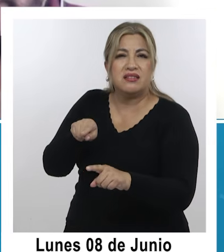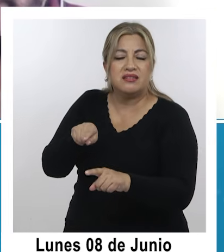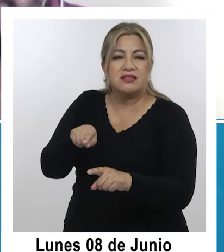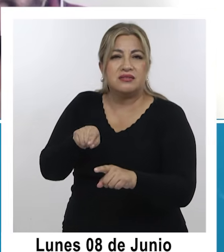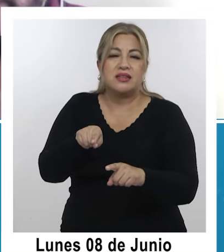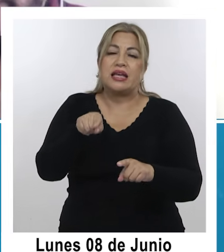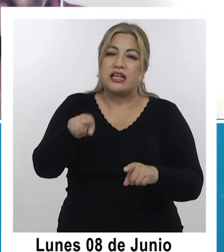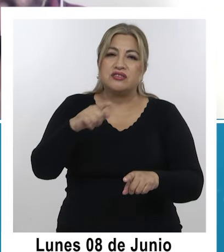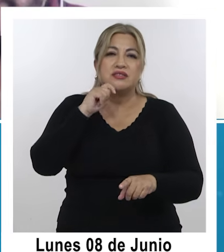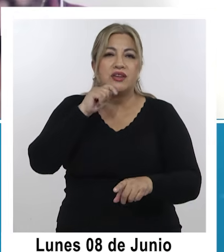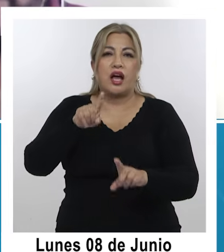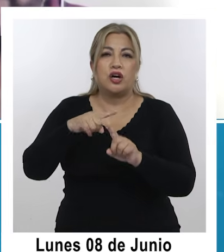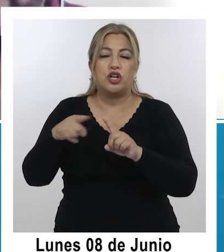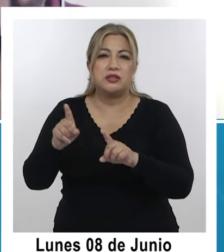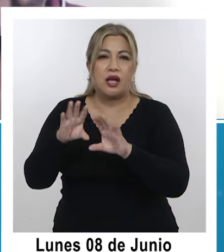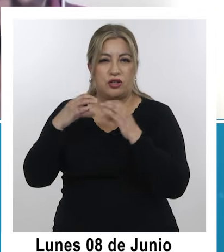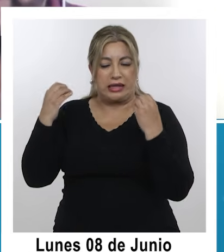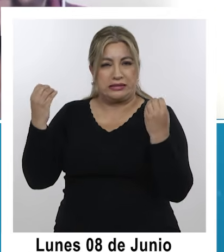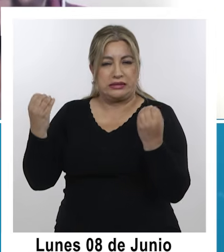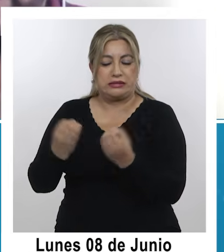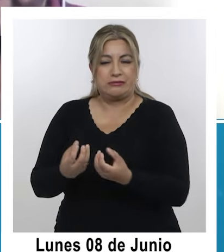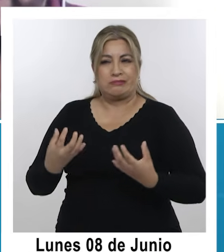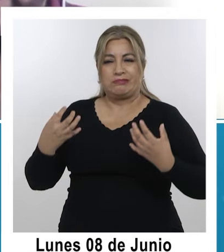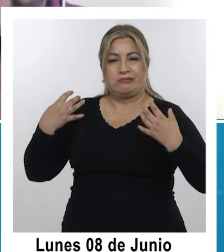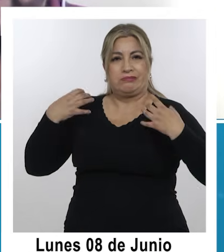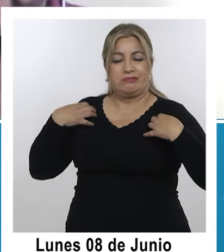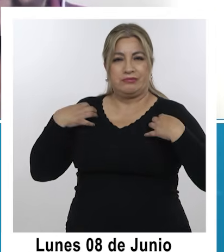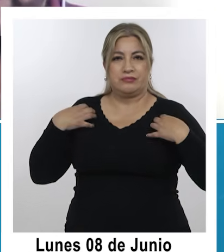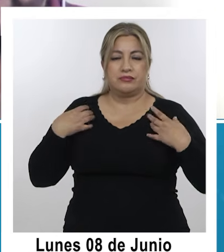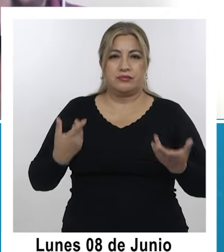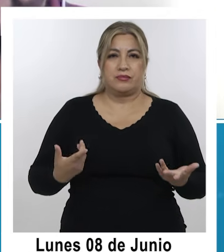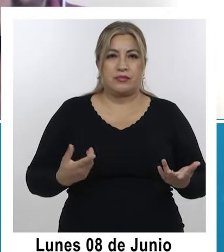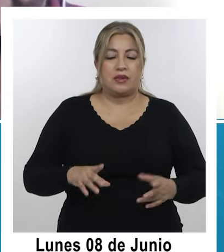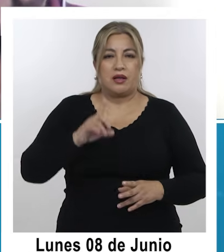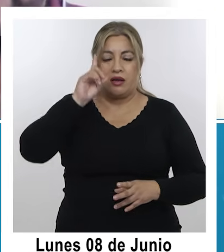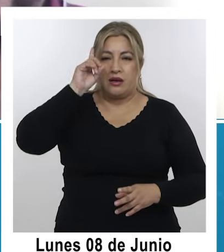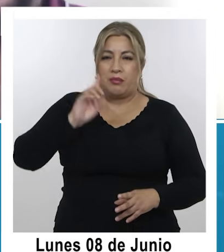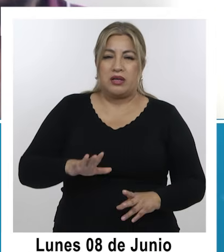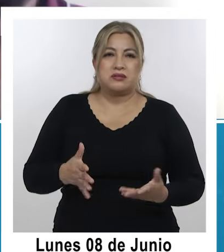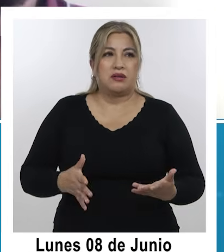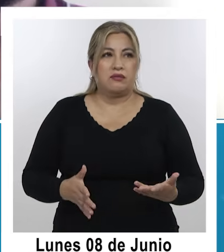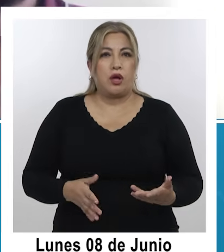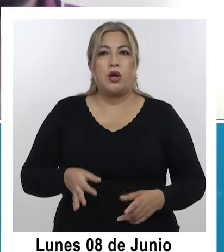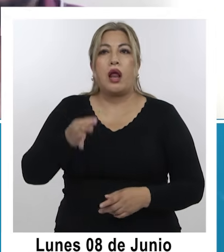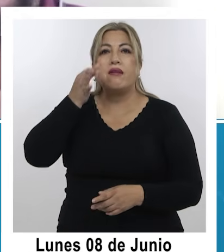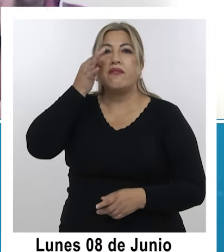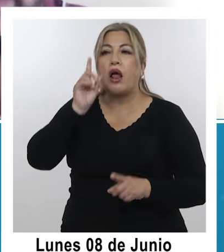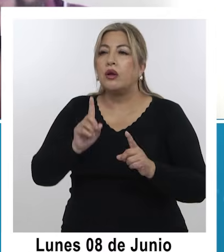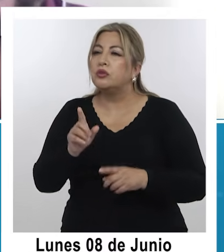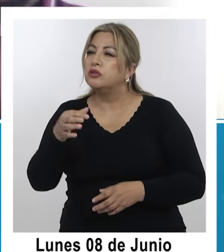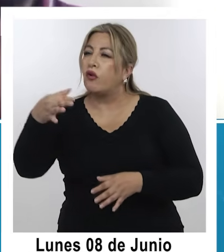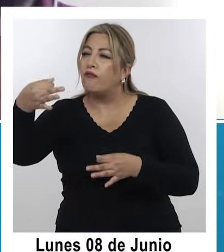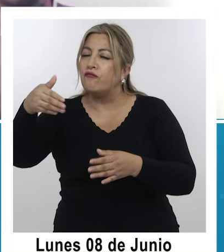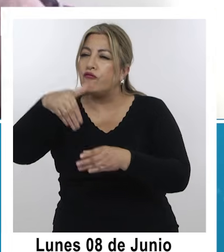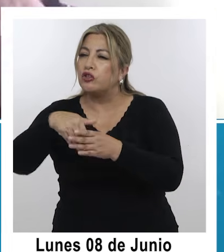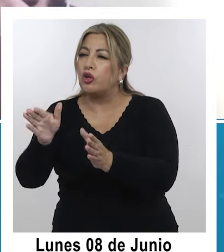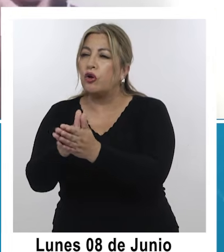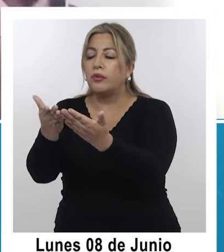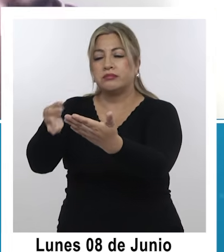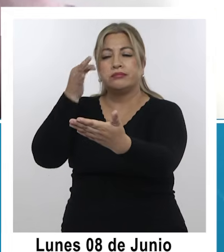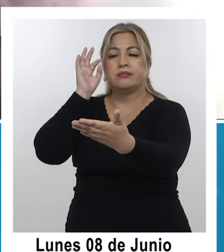otro organismo para ver el tema de las impugnaciones, de las observaciones, y como